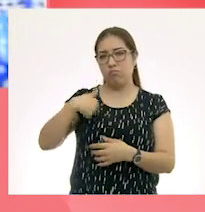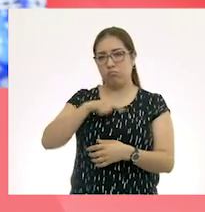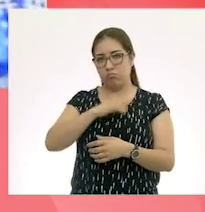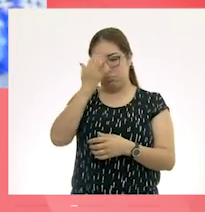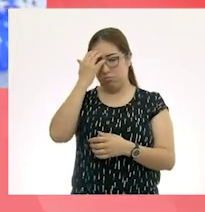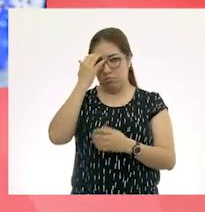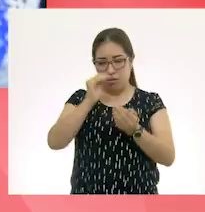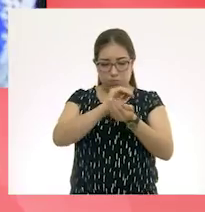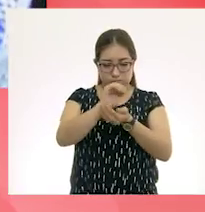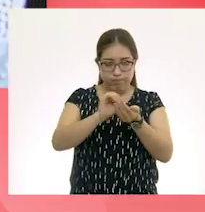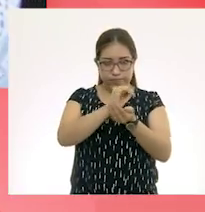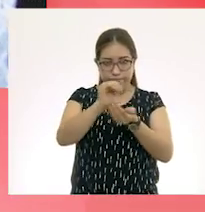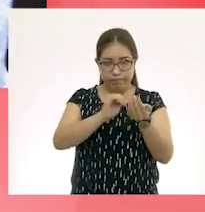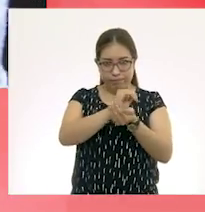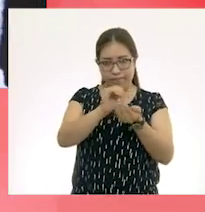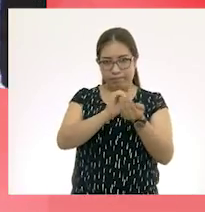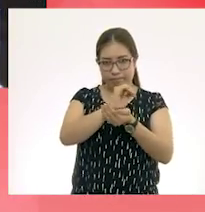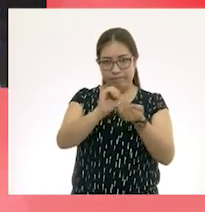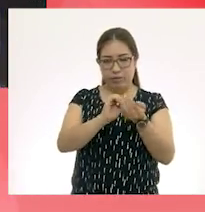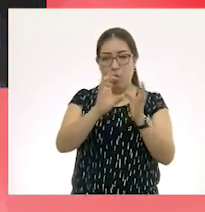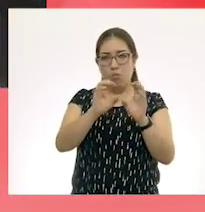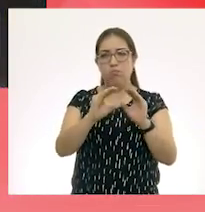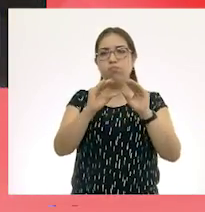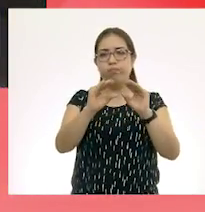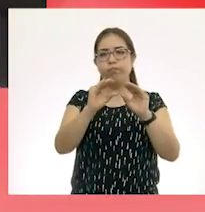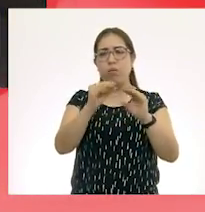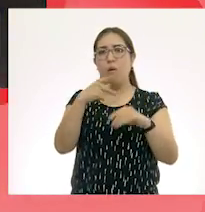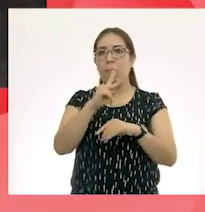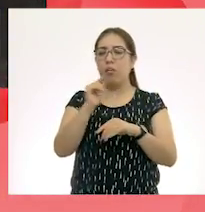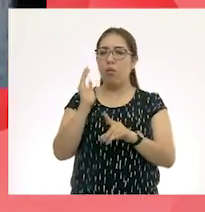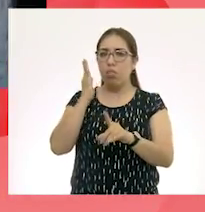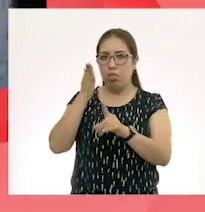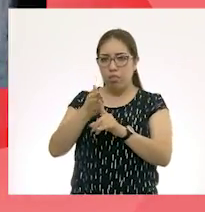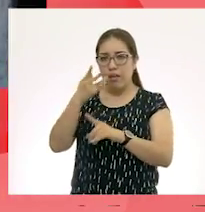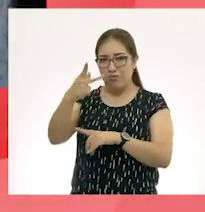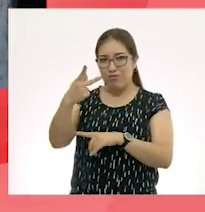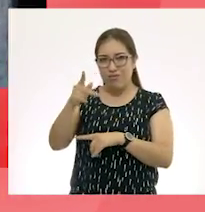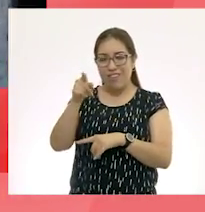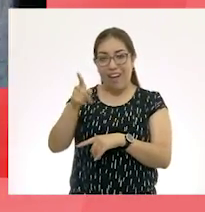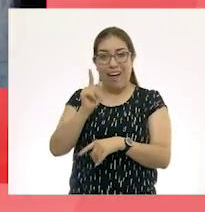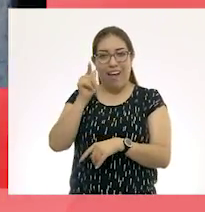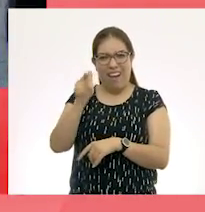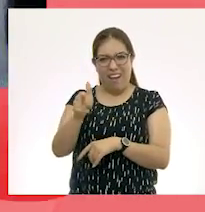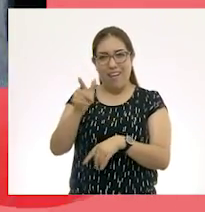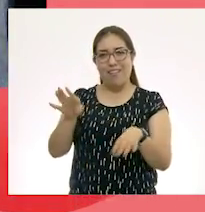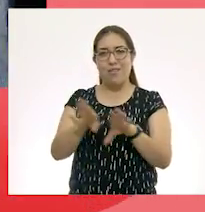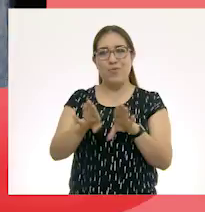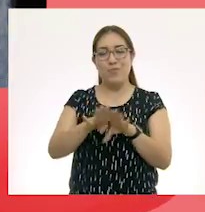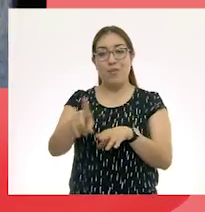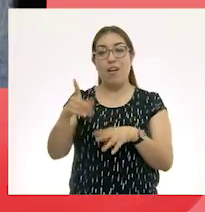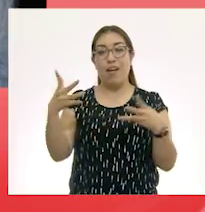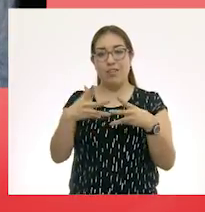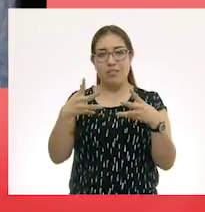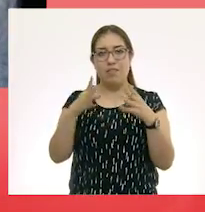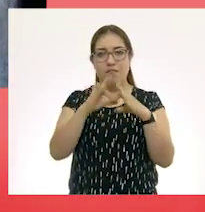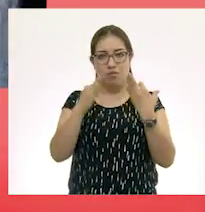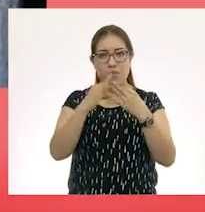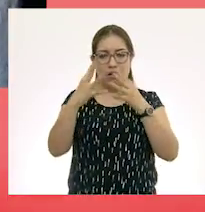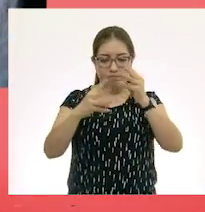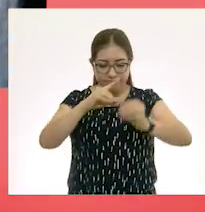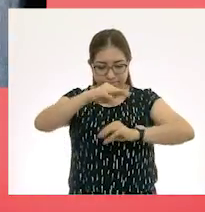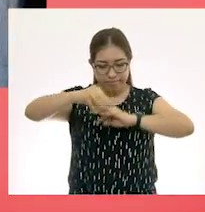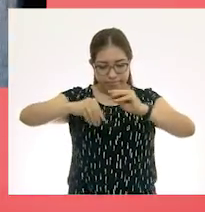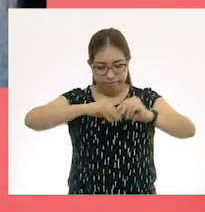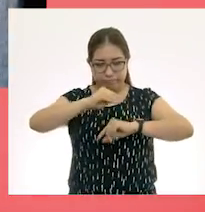una gordita, Ujú, con una tostadita gruesa. ujú. Pero en el caso particular de doña Albina Otero, les da forma. Tenemos por ahí